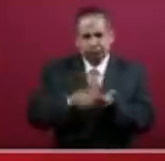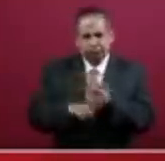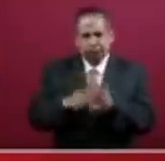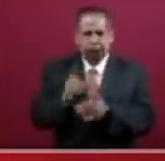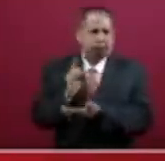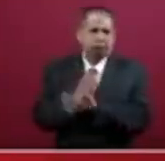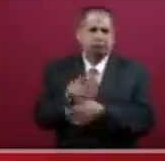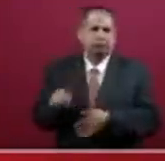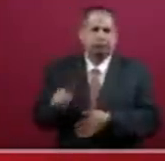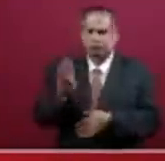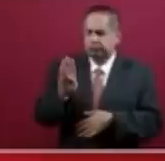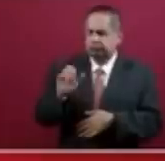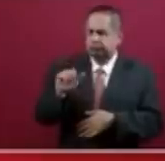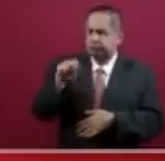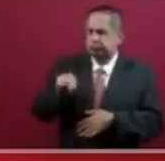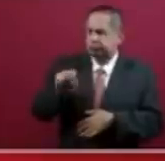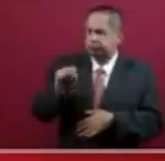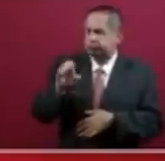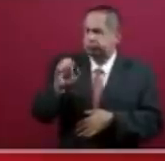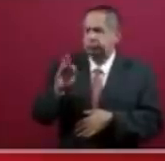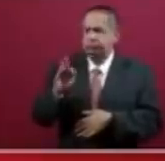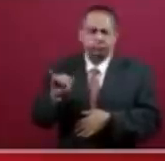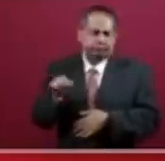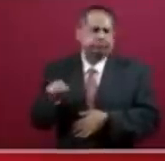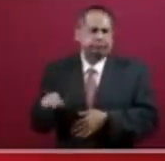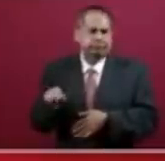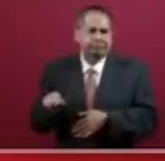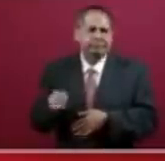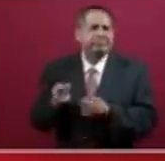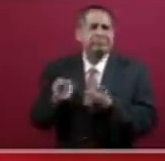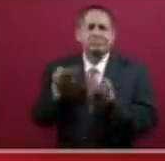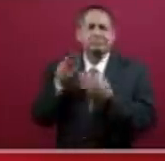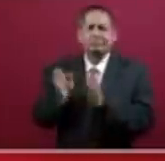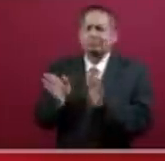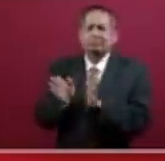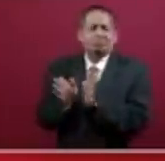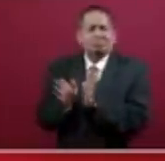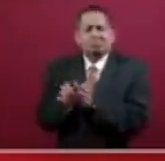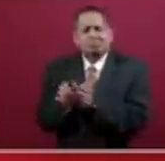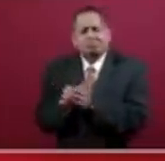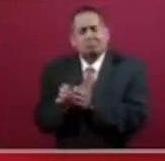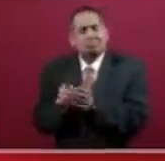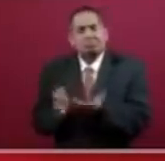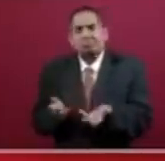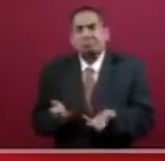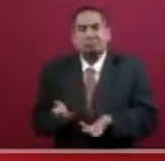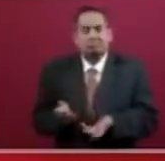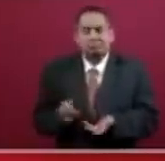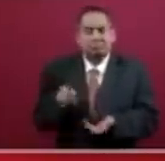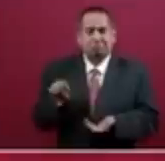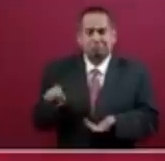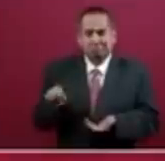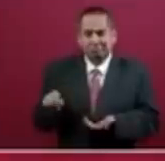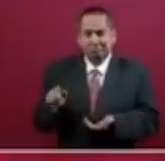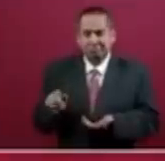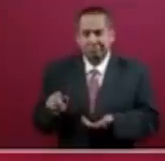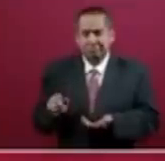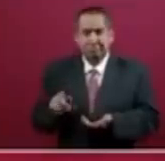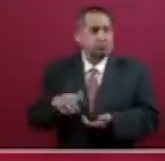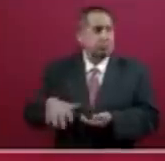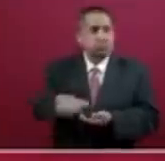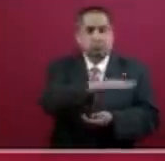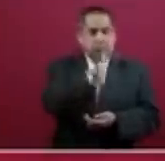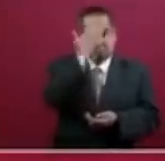solo Bansefin. Es tan pequeño que ni se